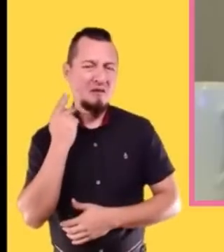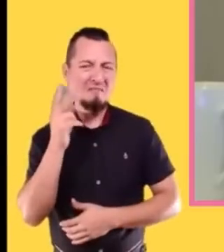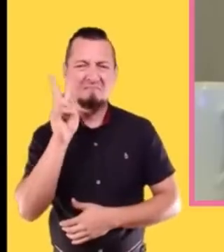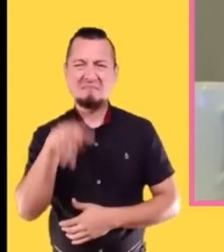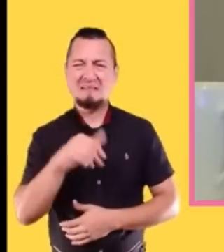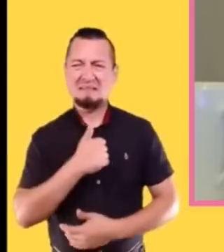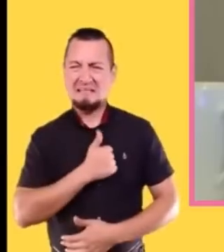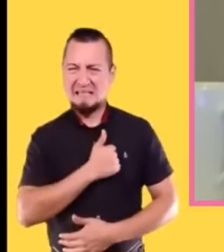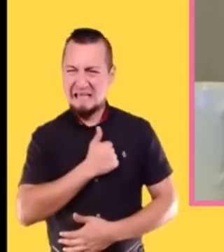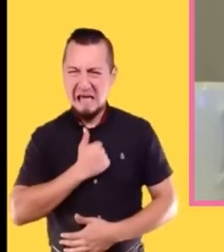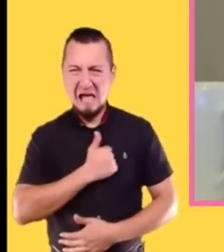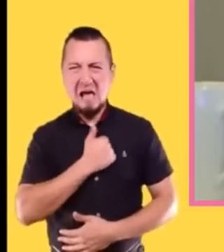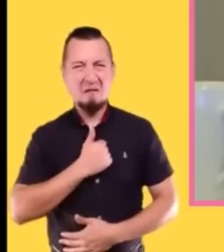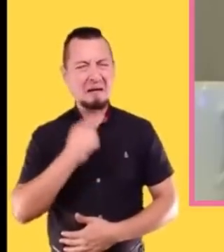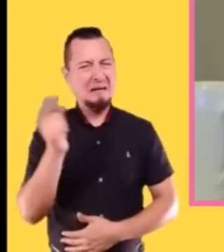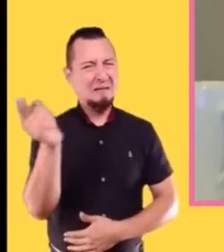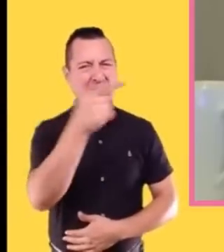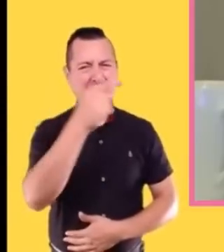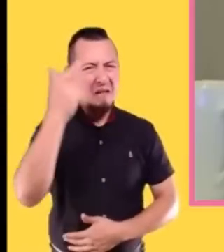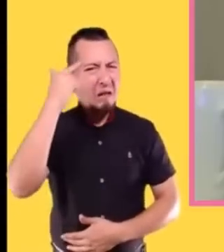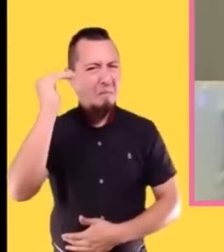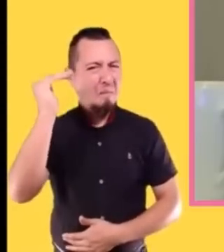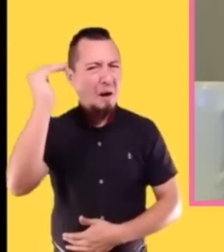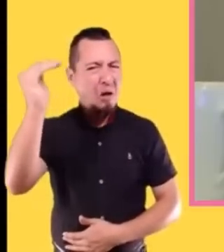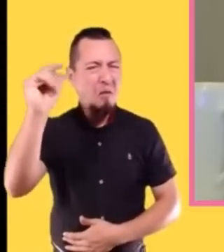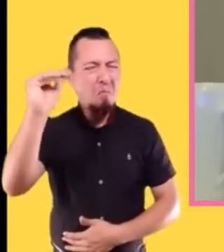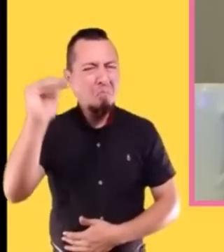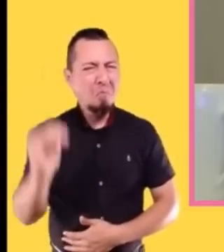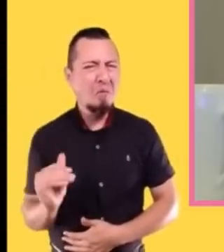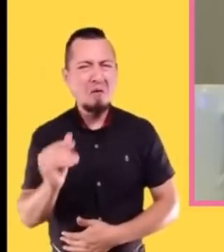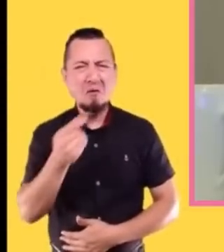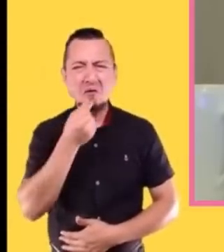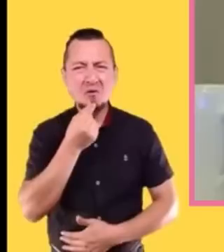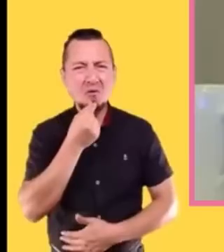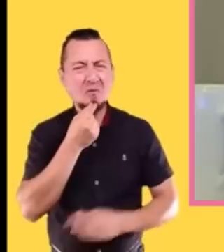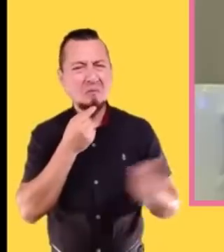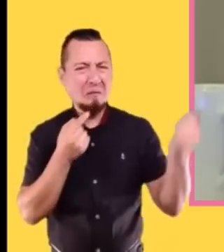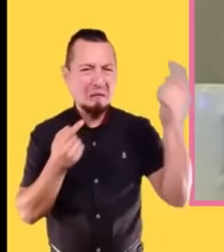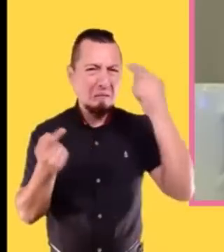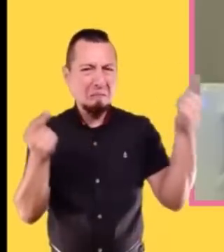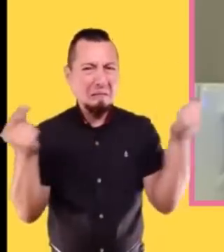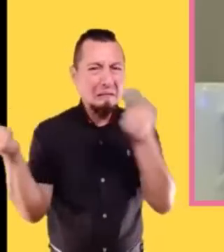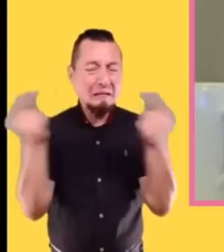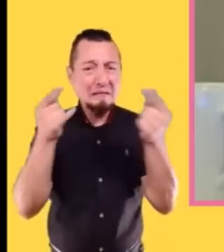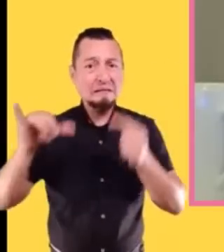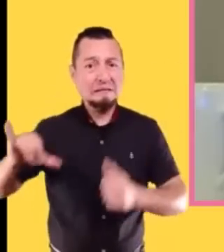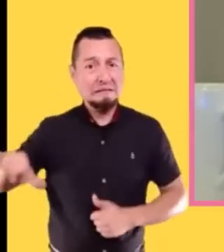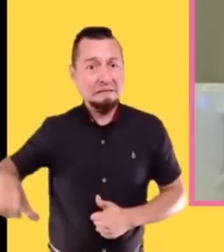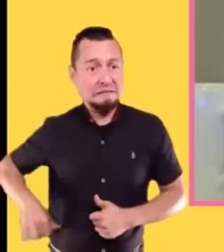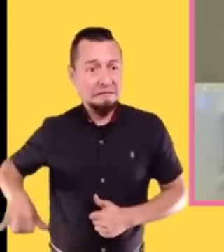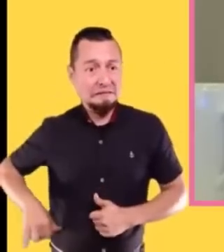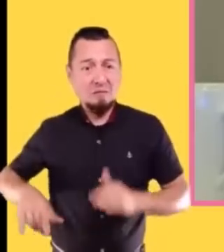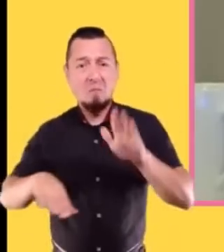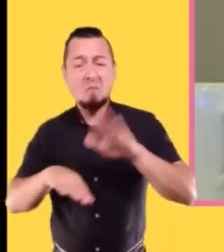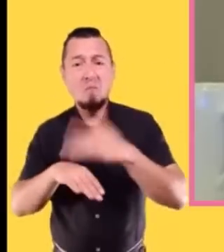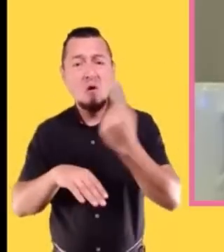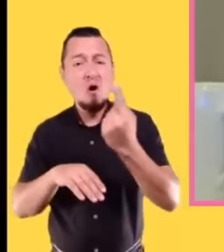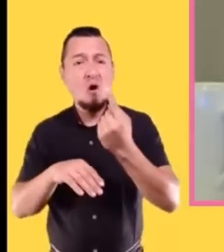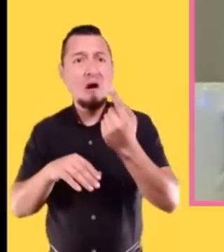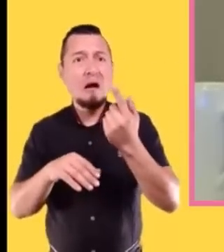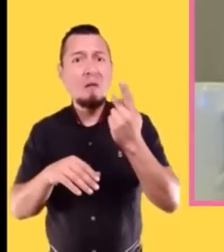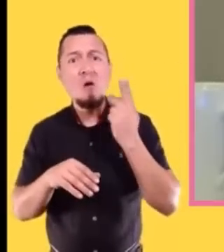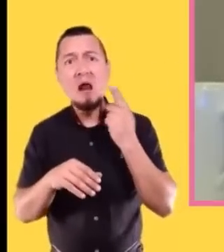quieren hacer de este tema un tema político. Y nosotros, por eso lo que planteamos es la necesidad de dejar en claro en